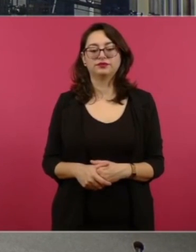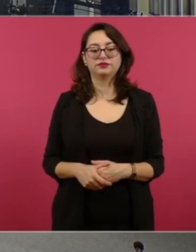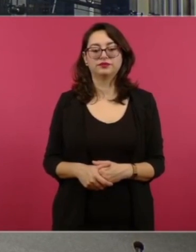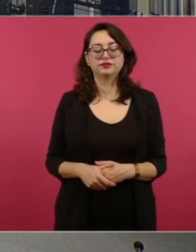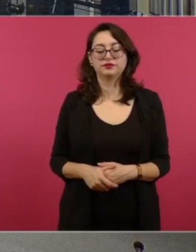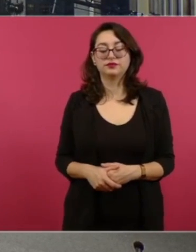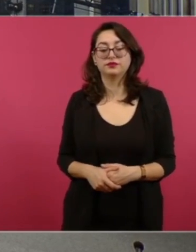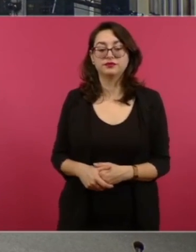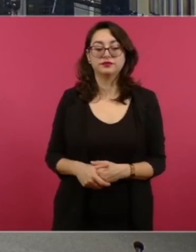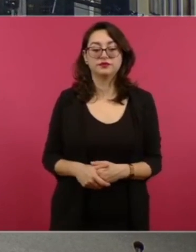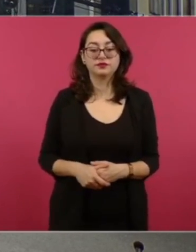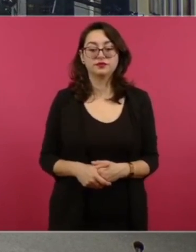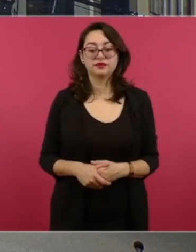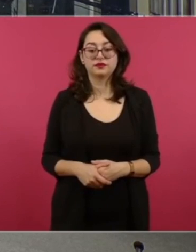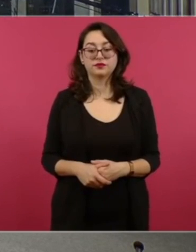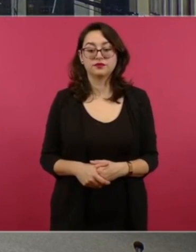Pon esta de desigualdad,